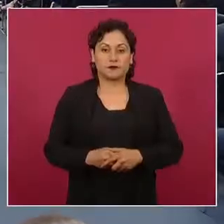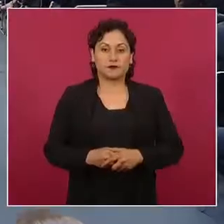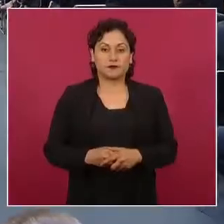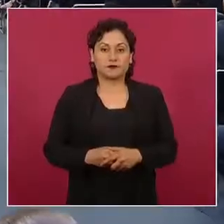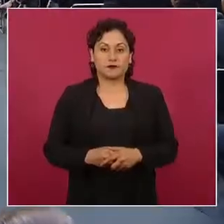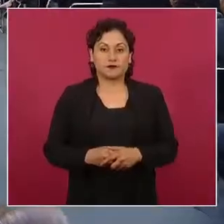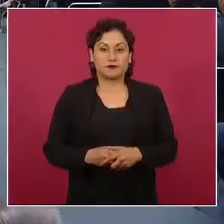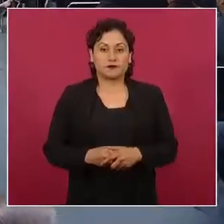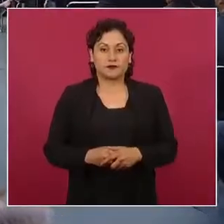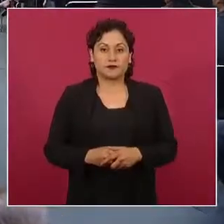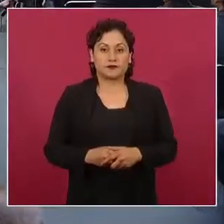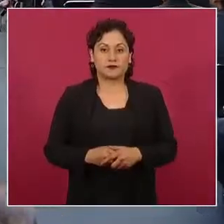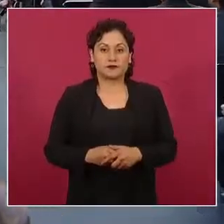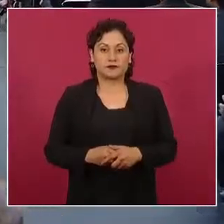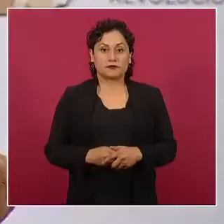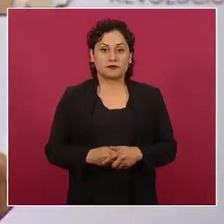sucede,